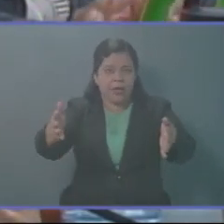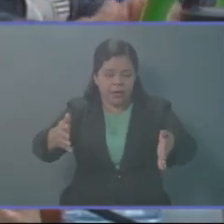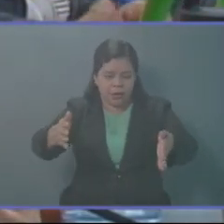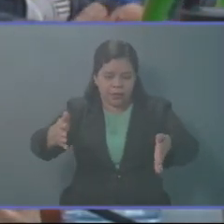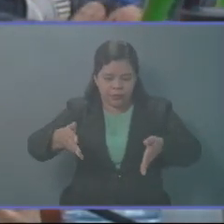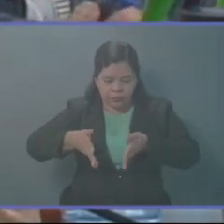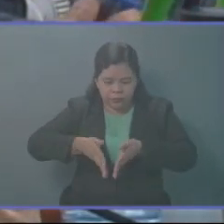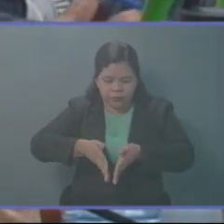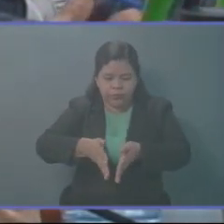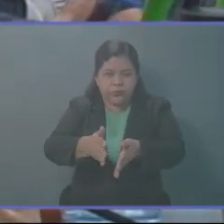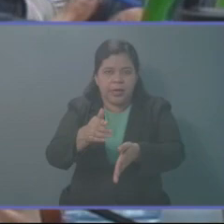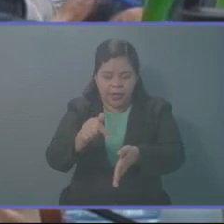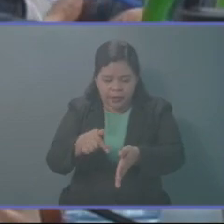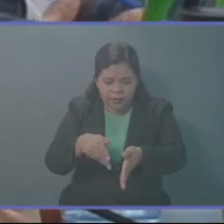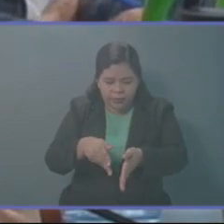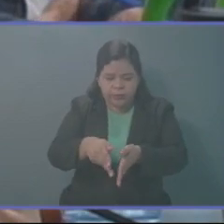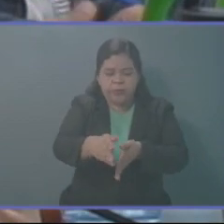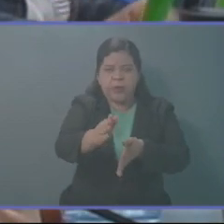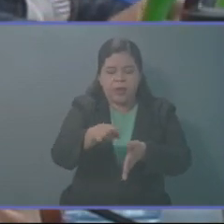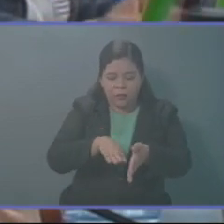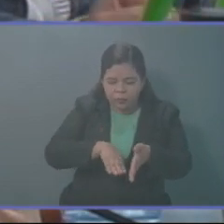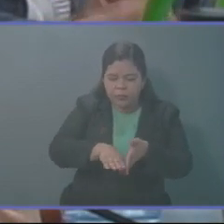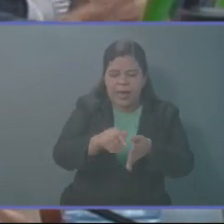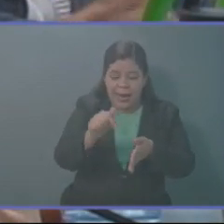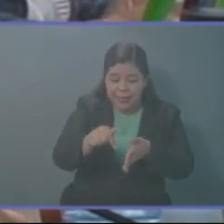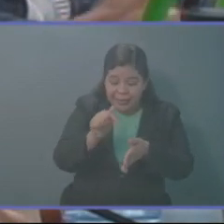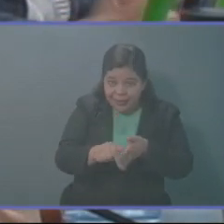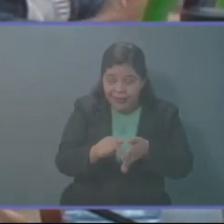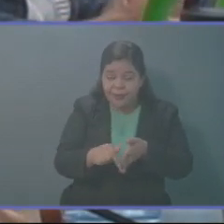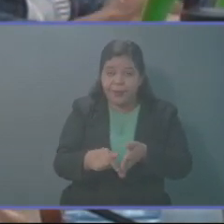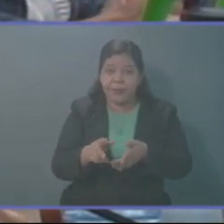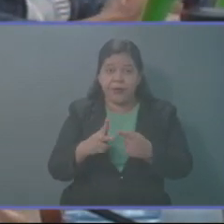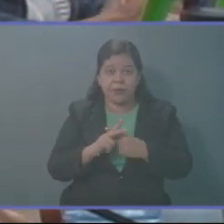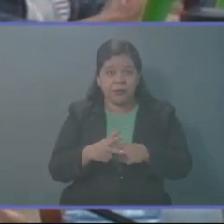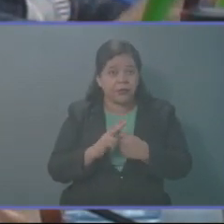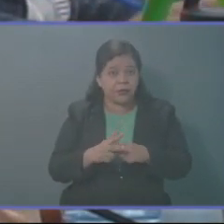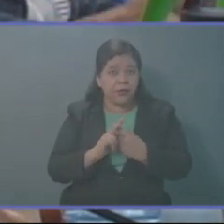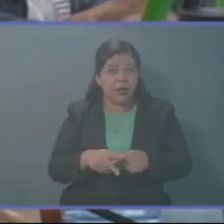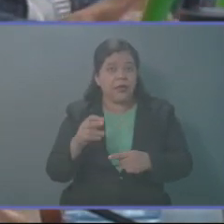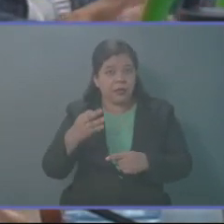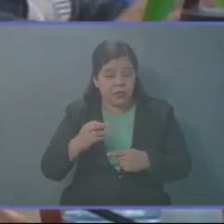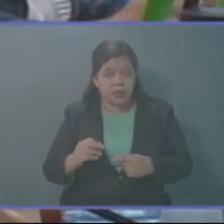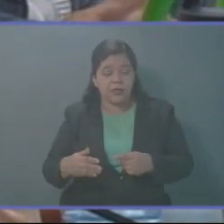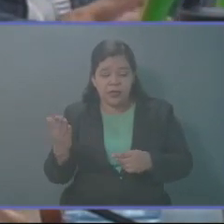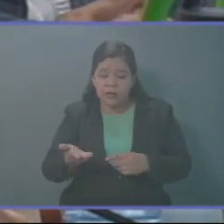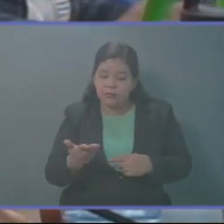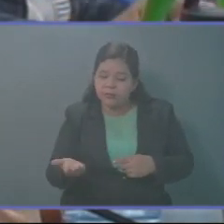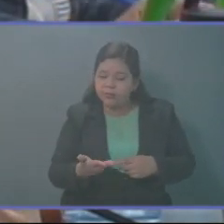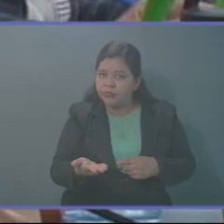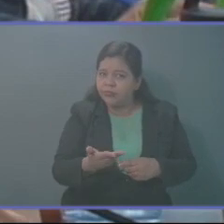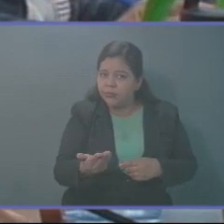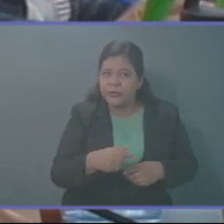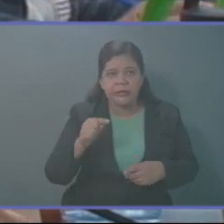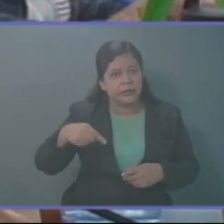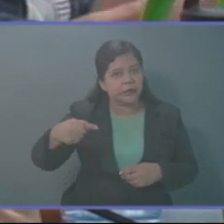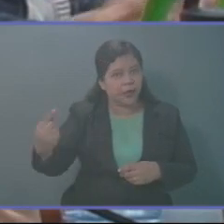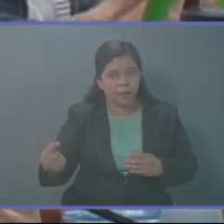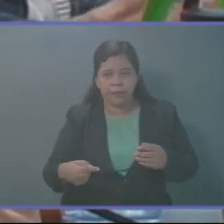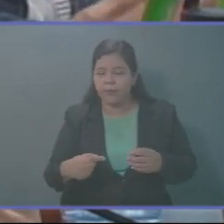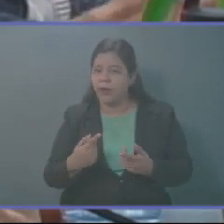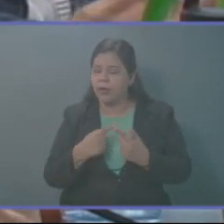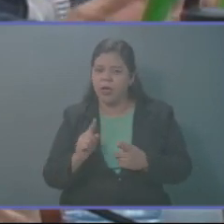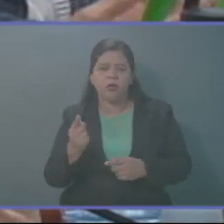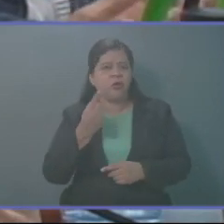dar un tan solo ejemplo, la carretera al aeropuerto. Además de eso, la limpieza periódica, no solamente